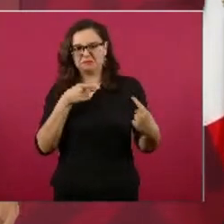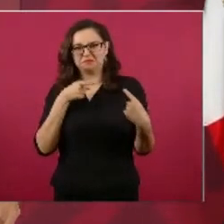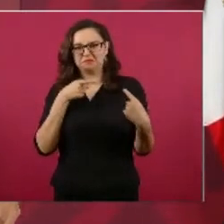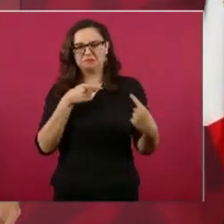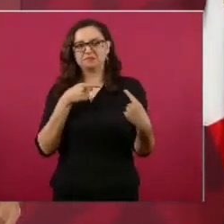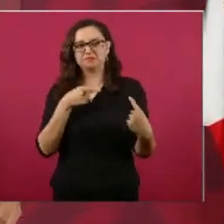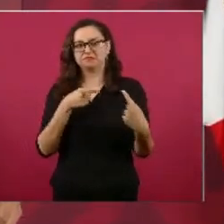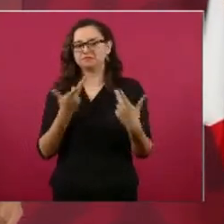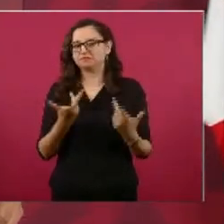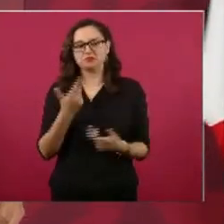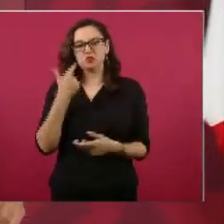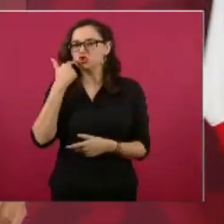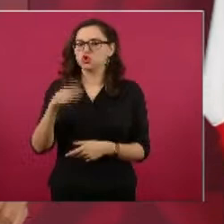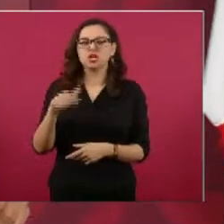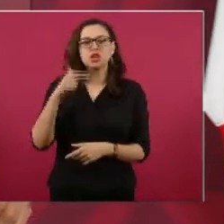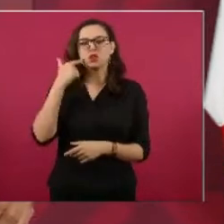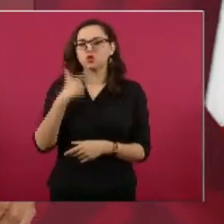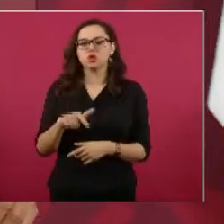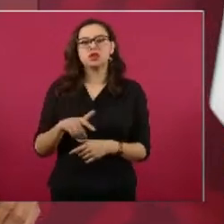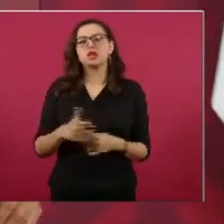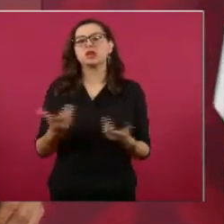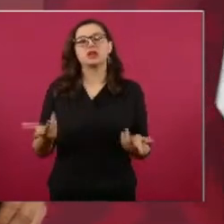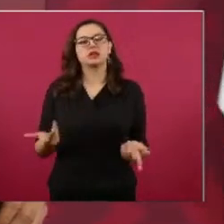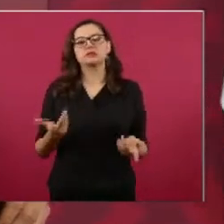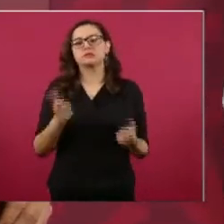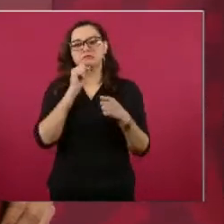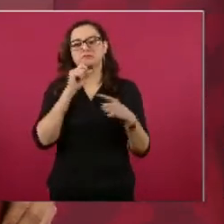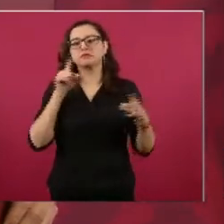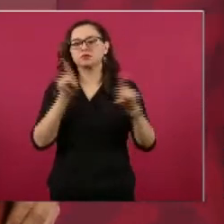al interior de la comisión porque la descripción críticas